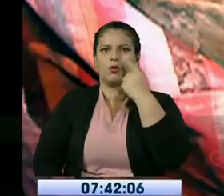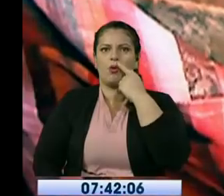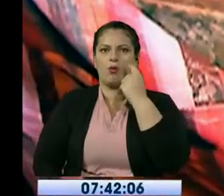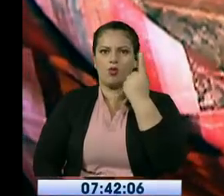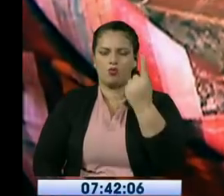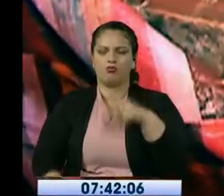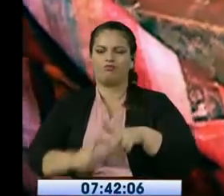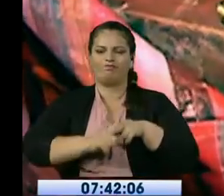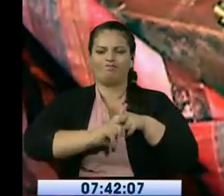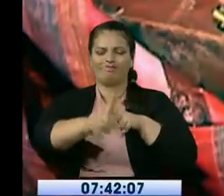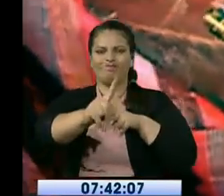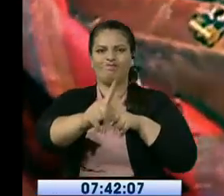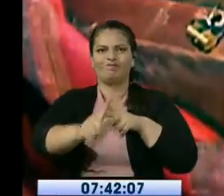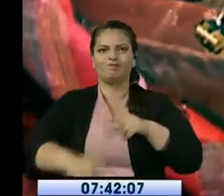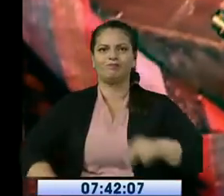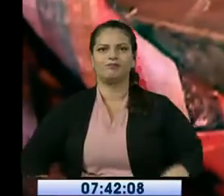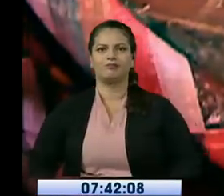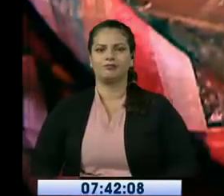Marcela Maquiló.